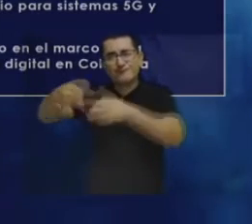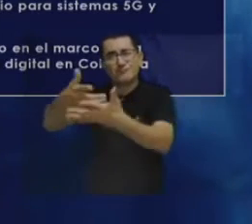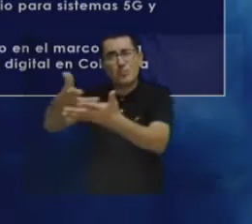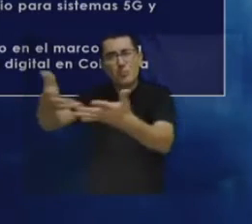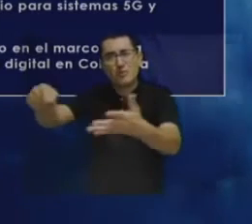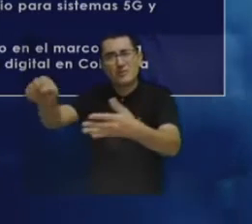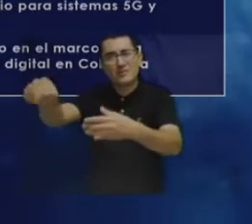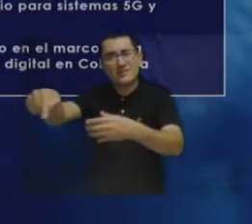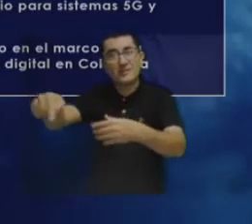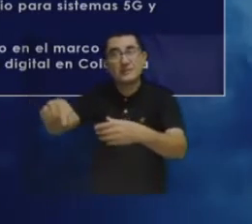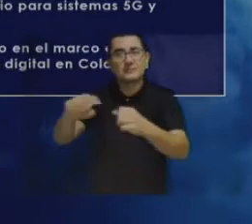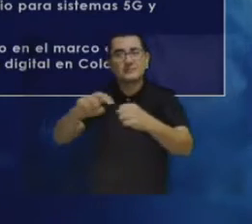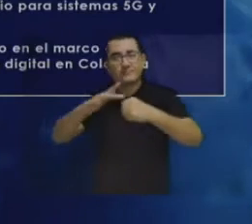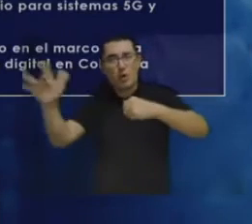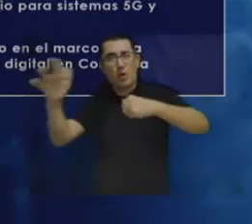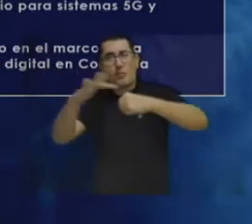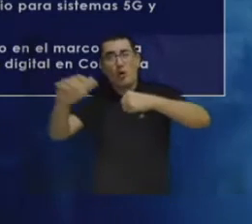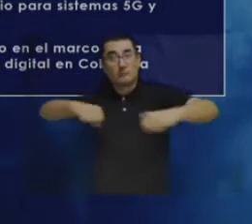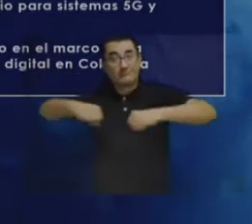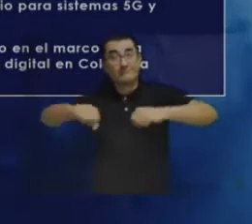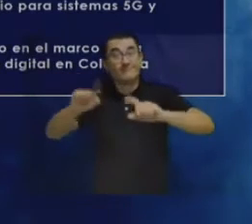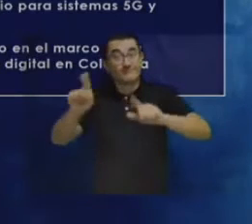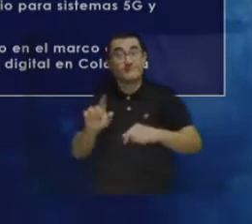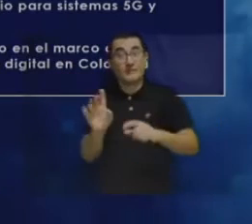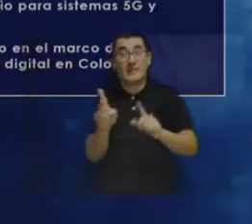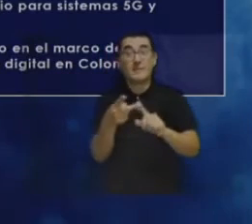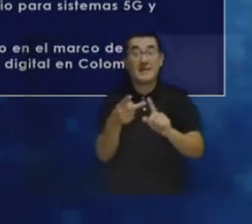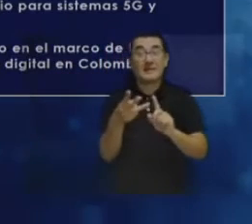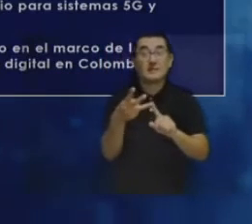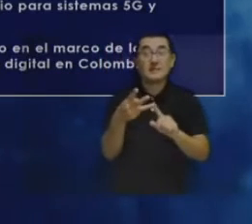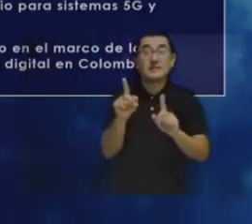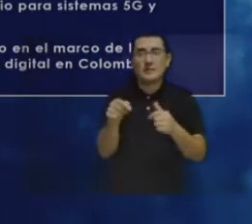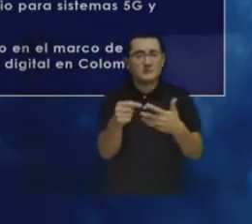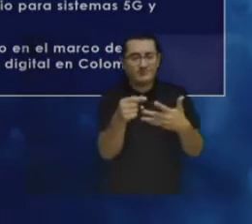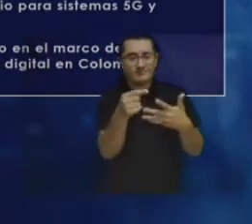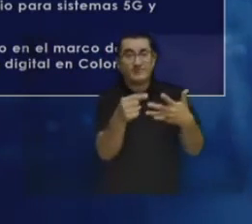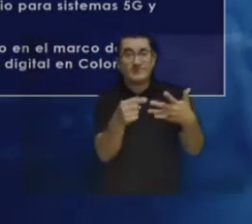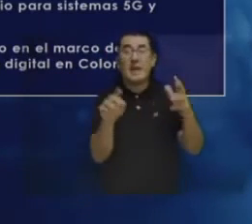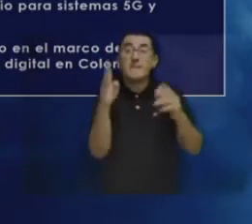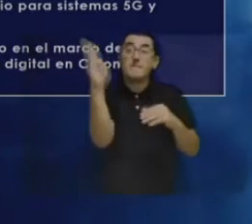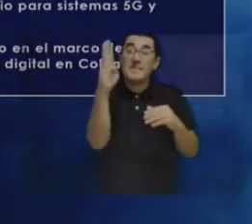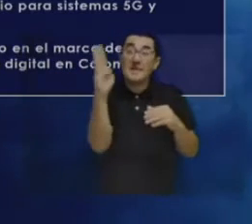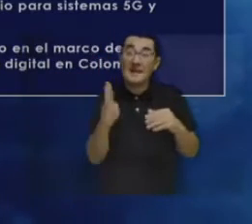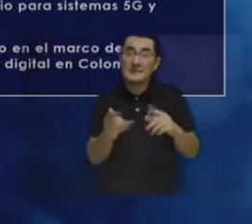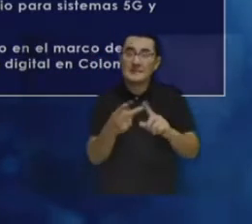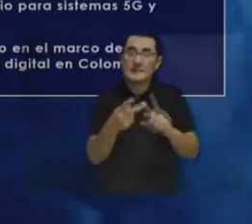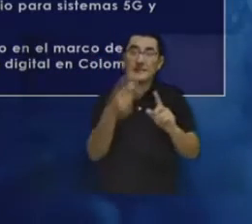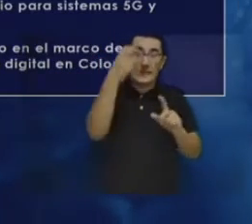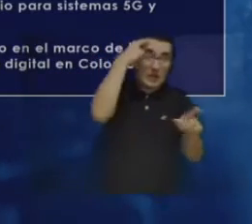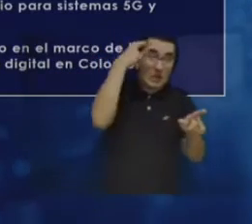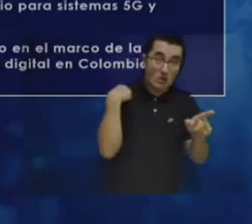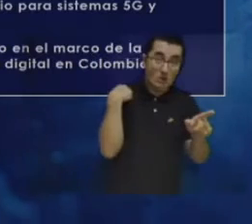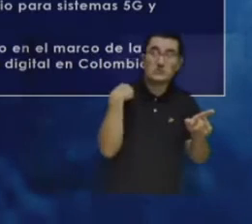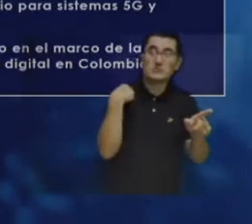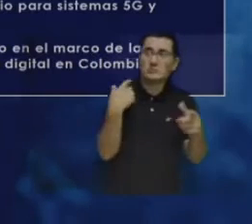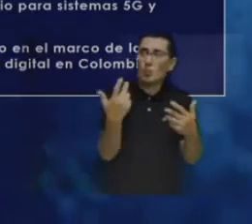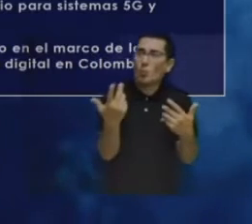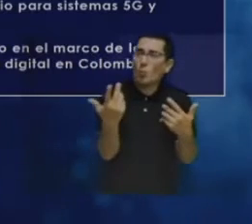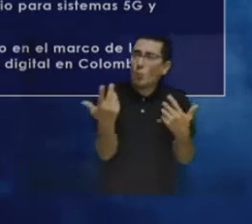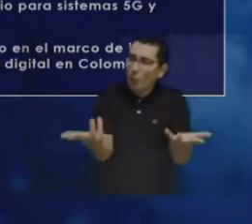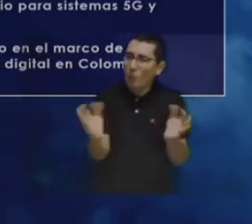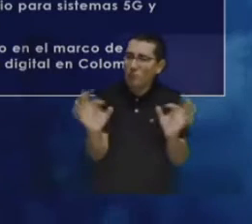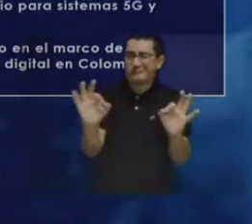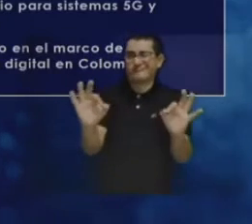También se presentaron avances sobre el tema en Brasil y en el Reino Unido. Ahora bien, dentro del panel de